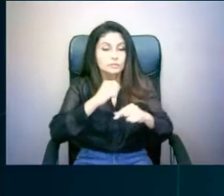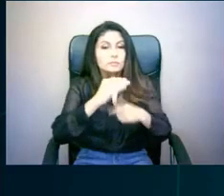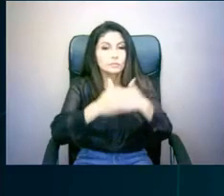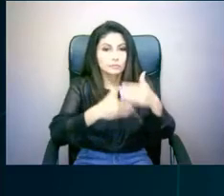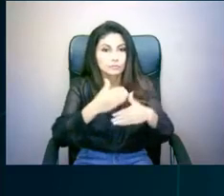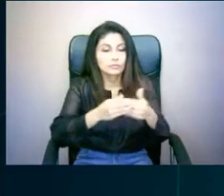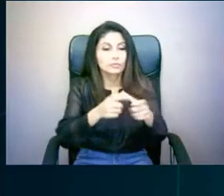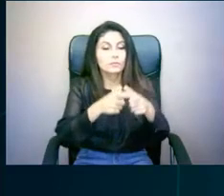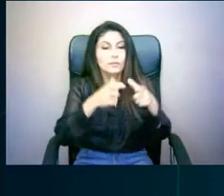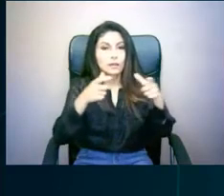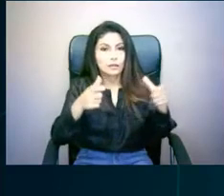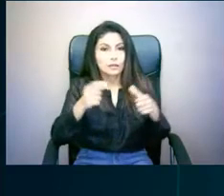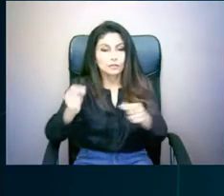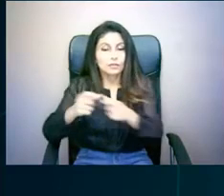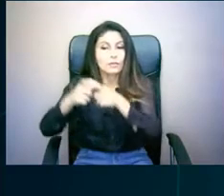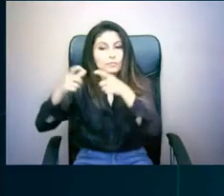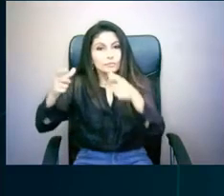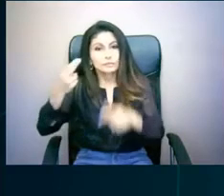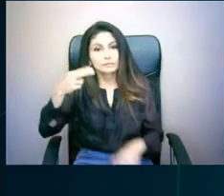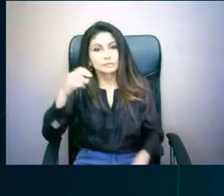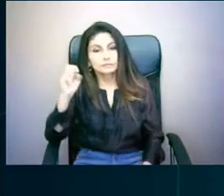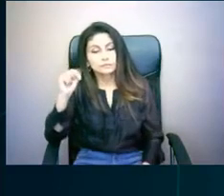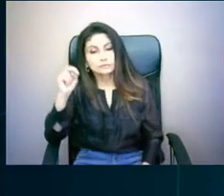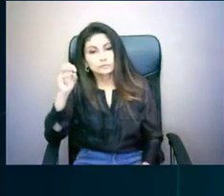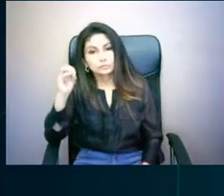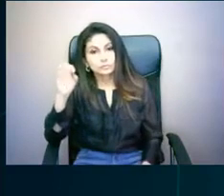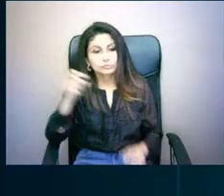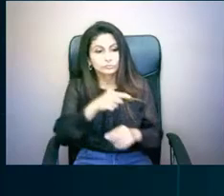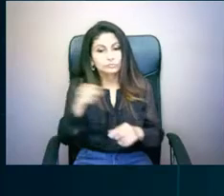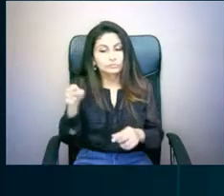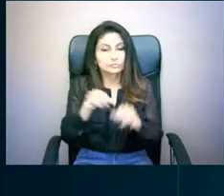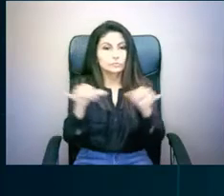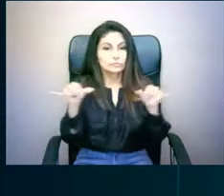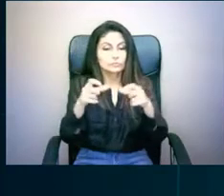cuando aumentamos esta concentración de hexano.